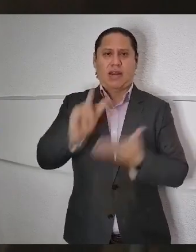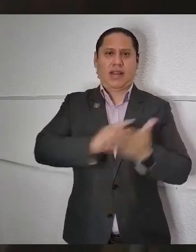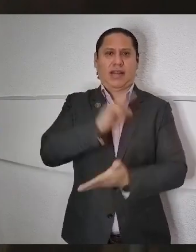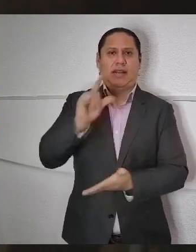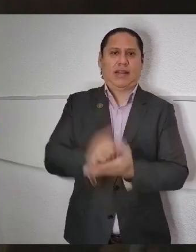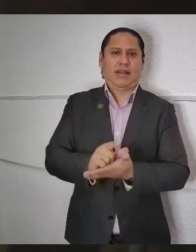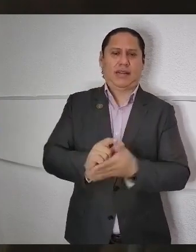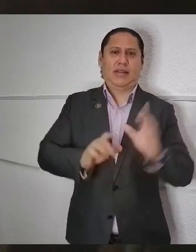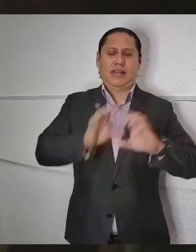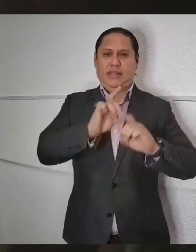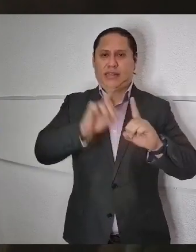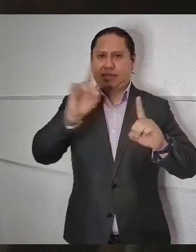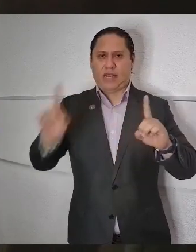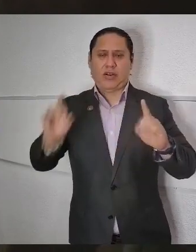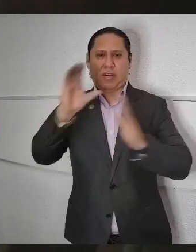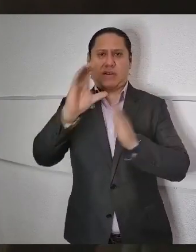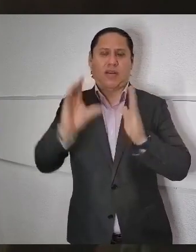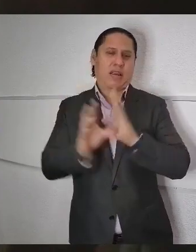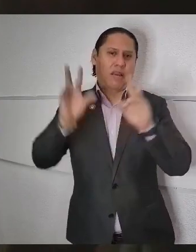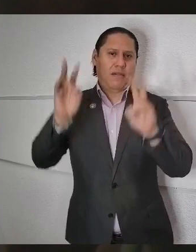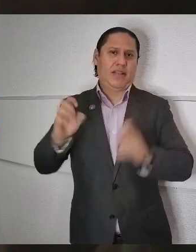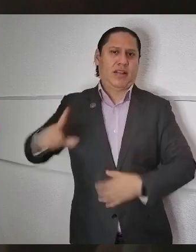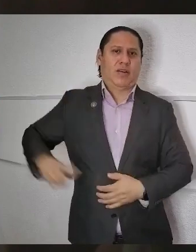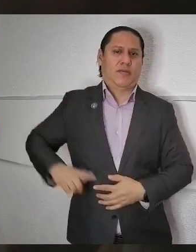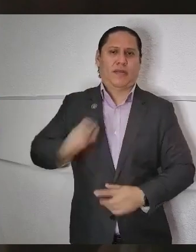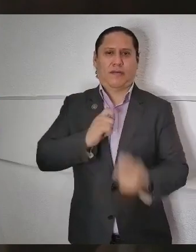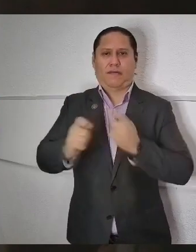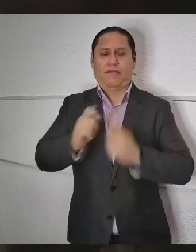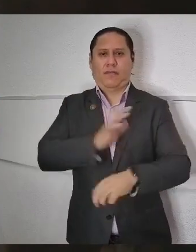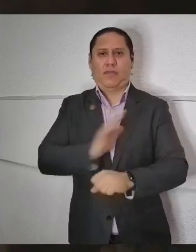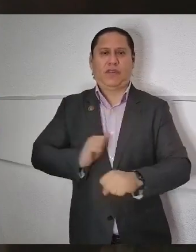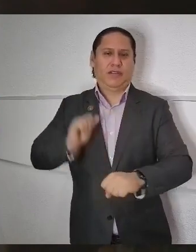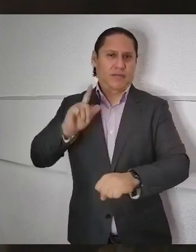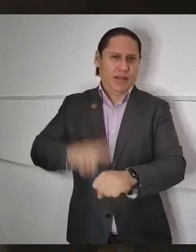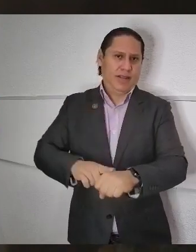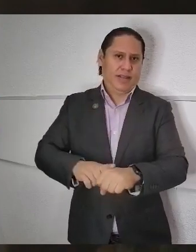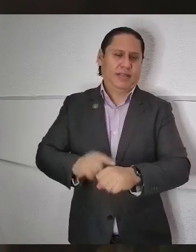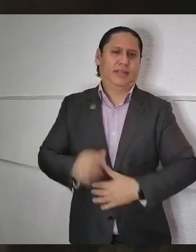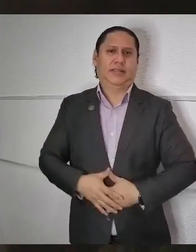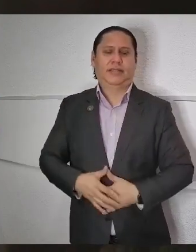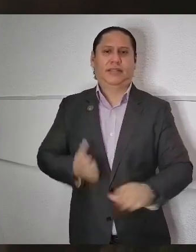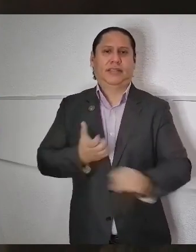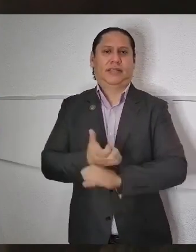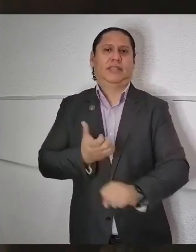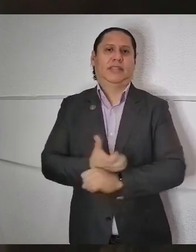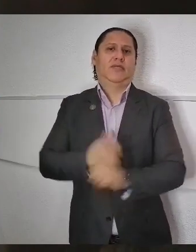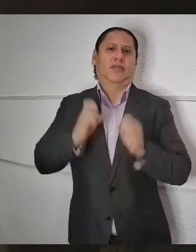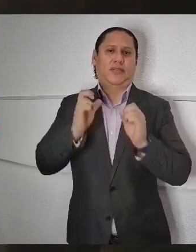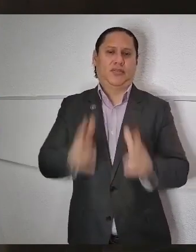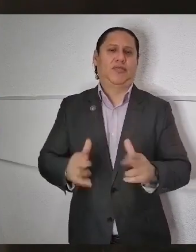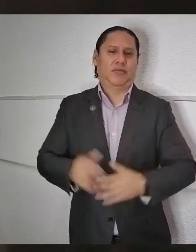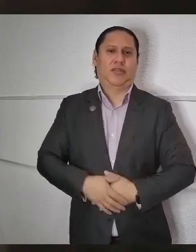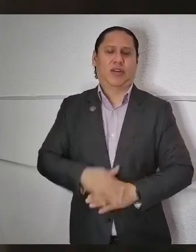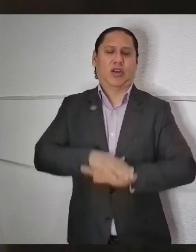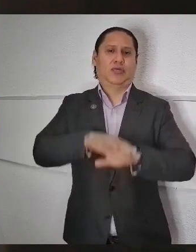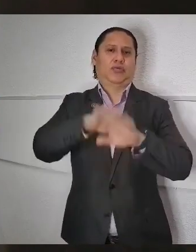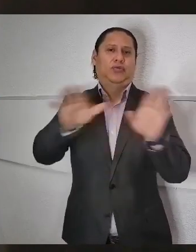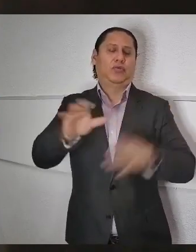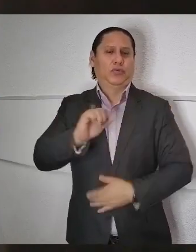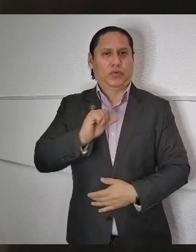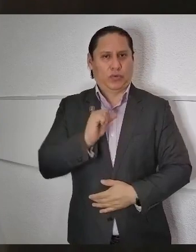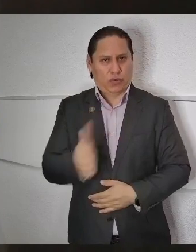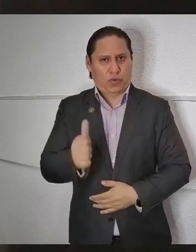de Desarrollo Constitucional en materia de gobierno y administración municipal del Estado de Chiapas. Sin otro